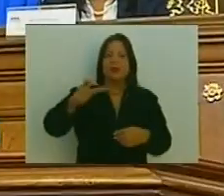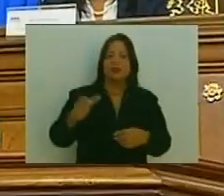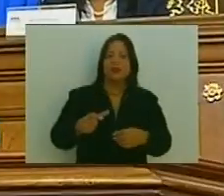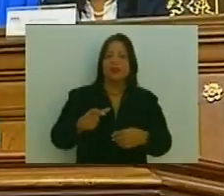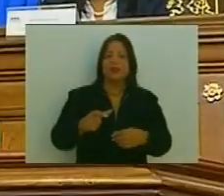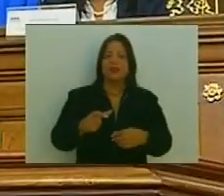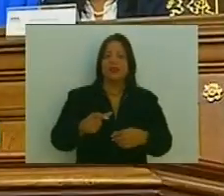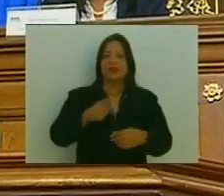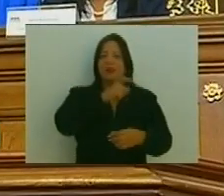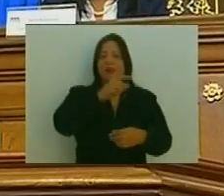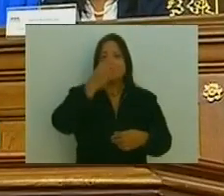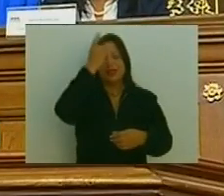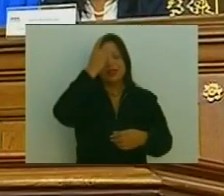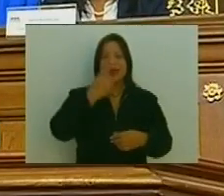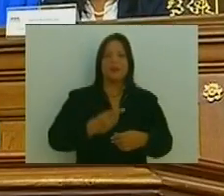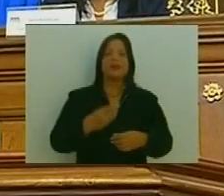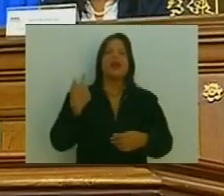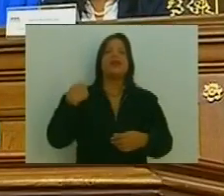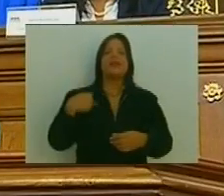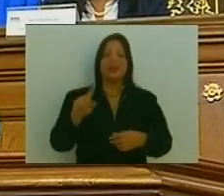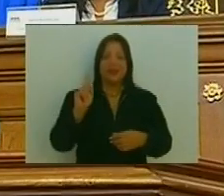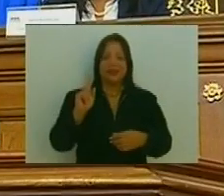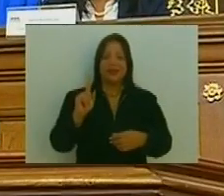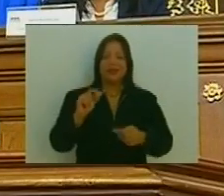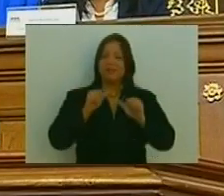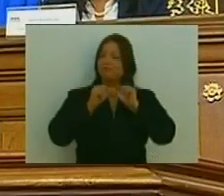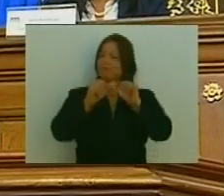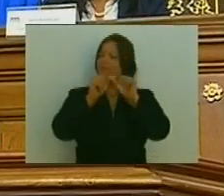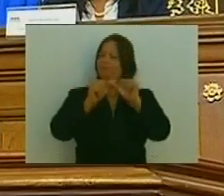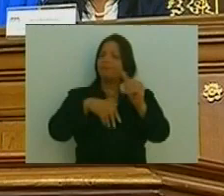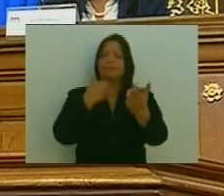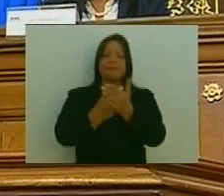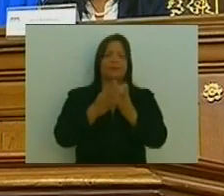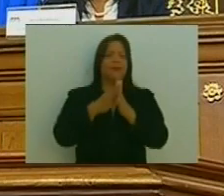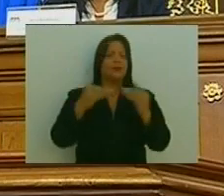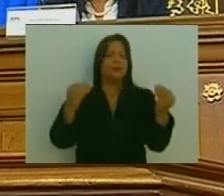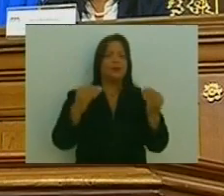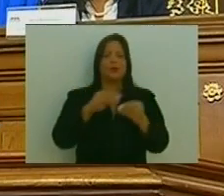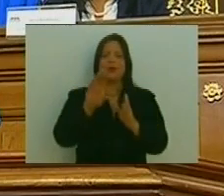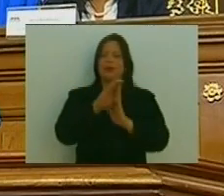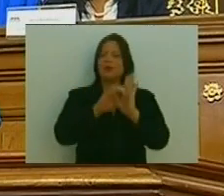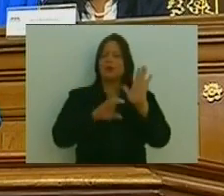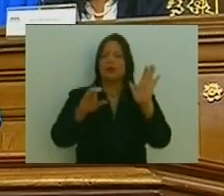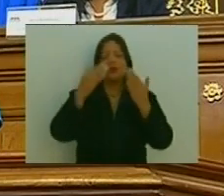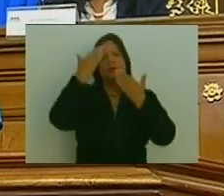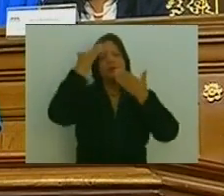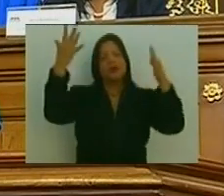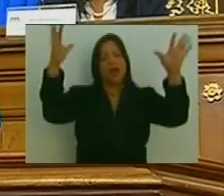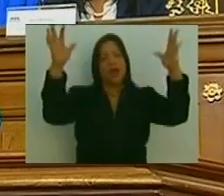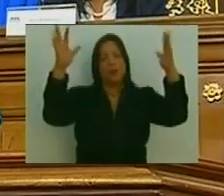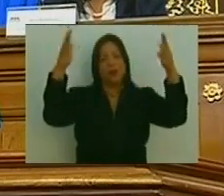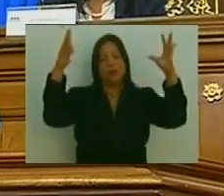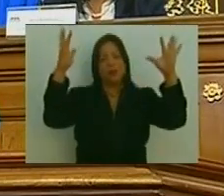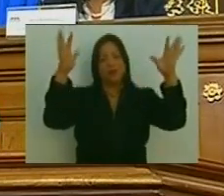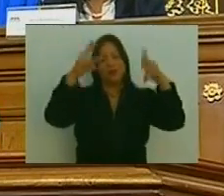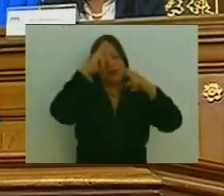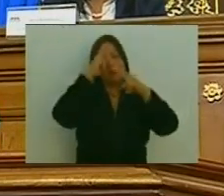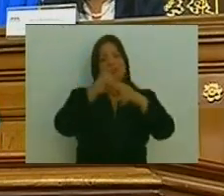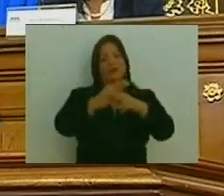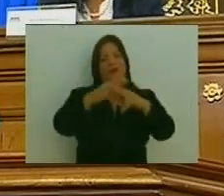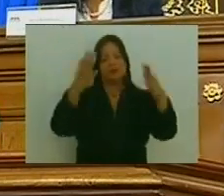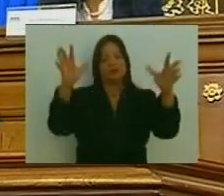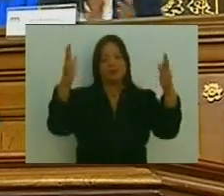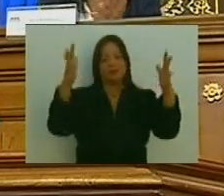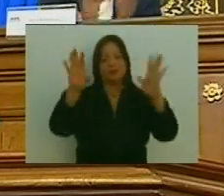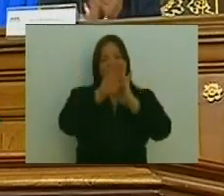y que las personas con discapacidad tienen y tendrán en todo este proceso constituyente. Para ello, nuestro aplauso, nuestro reconocimiento